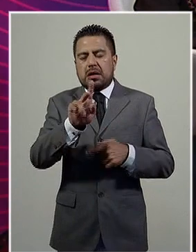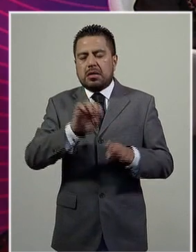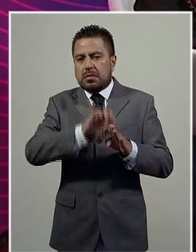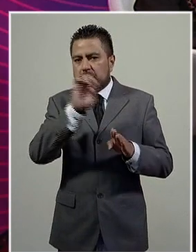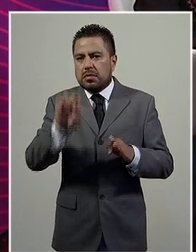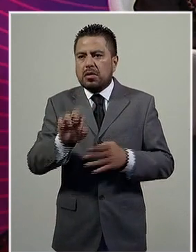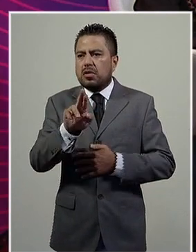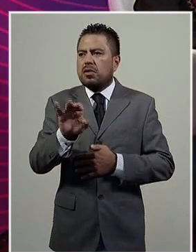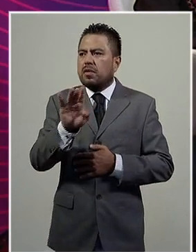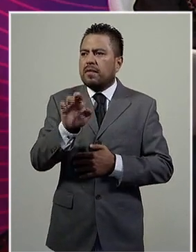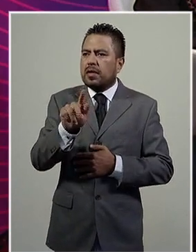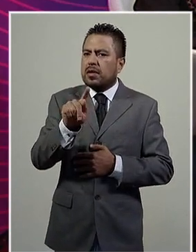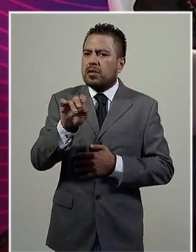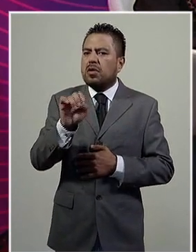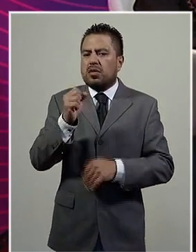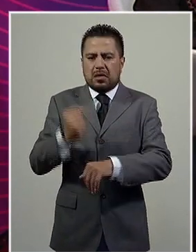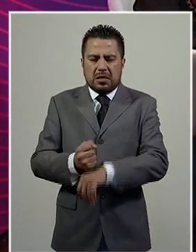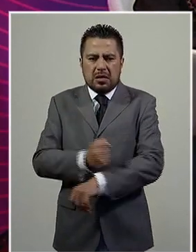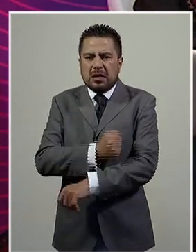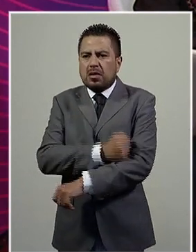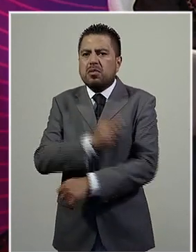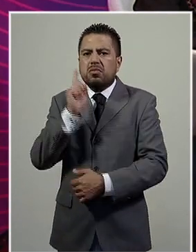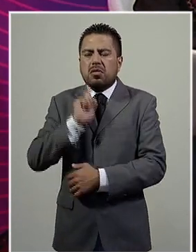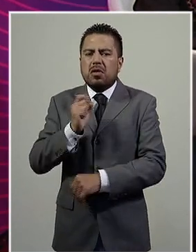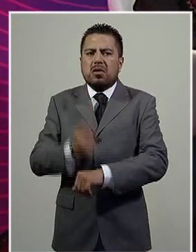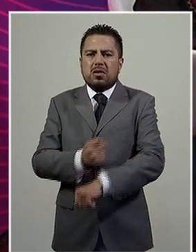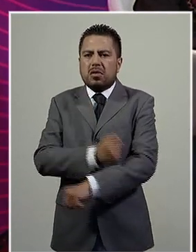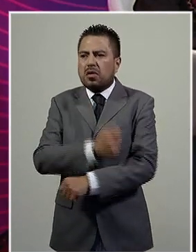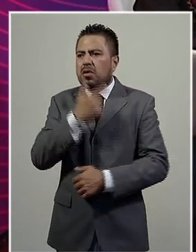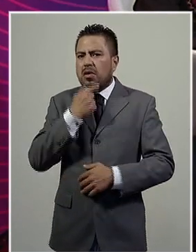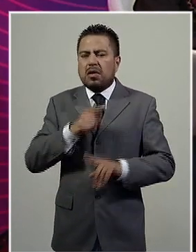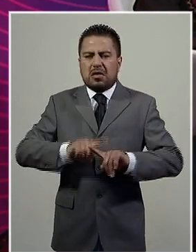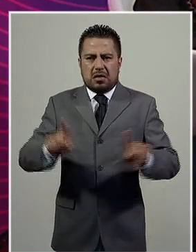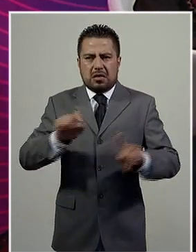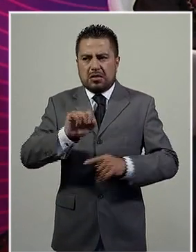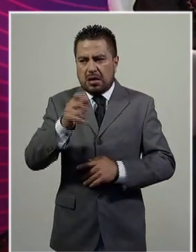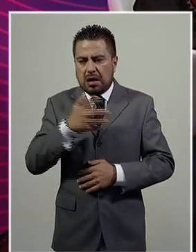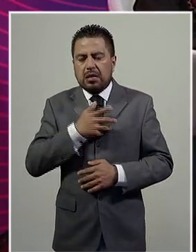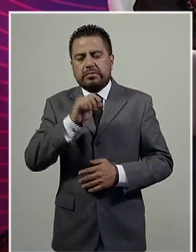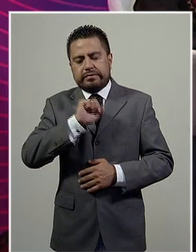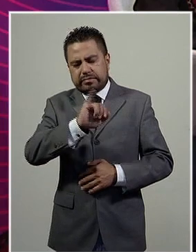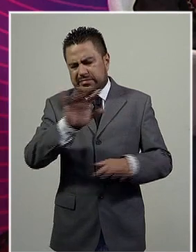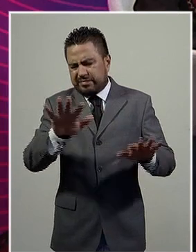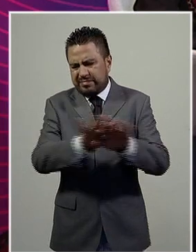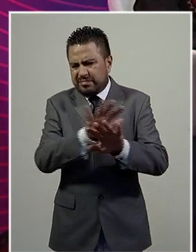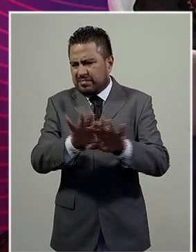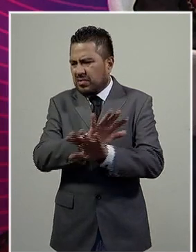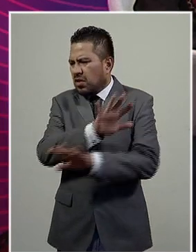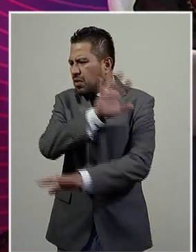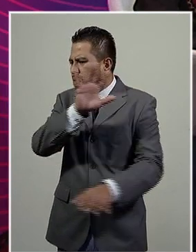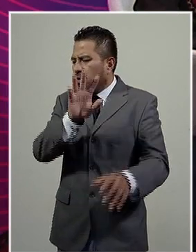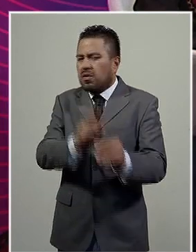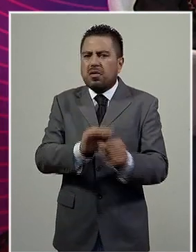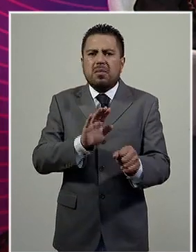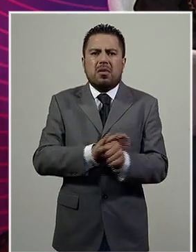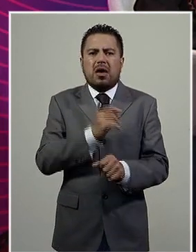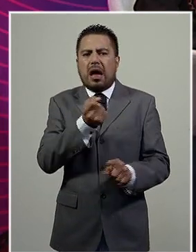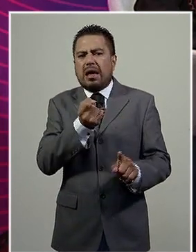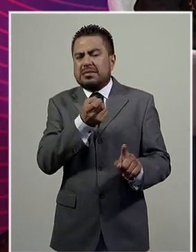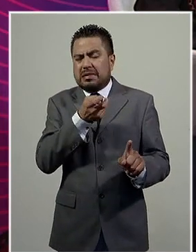ejemplo, Roberto, estar tatuada y ser mujer, estar tatuada y ser hombre, ¿hay diferencias? Sí, cambia por completo, ¿no? Cambia por completo porque tal